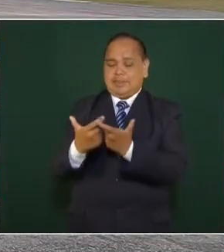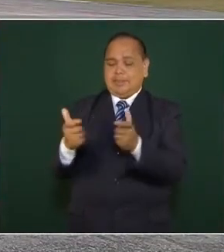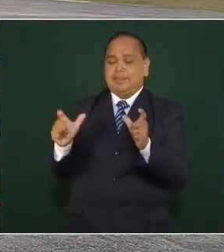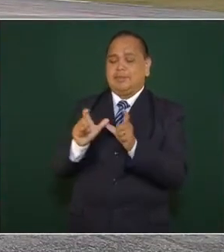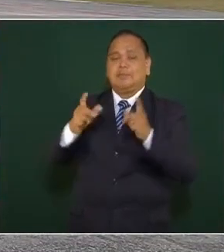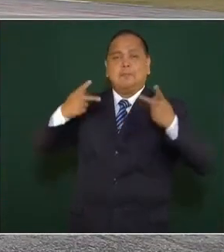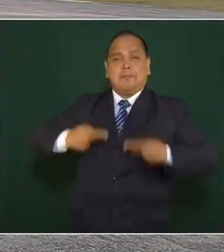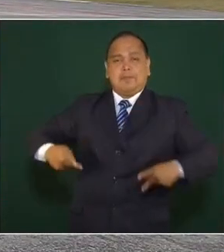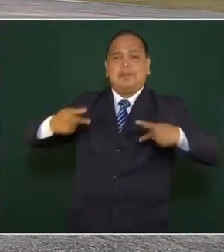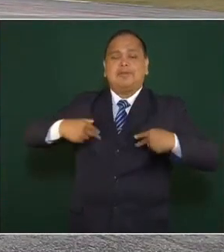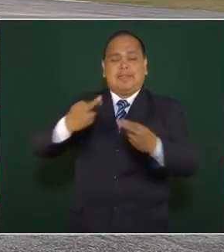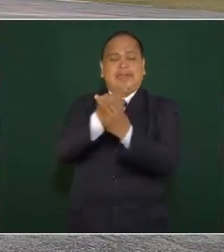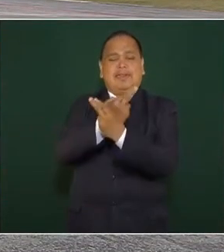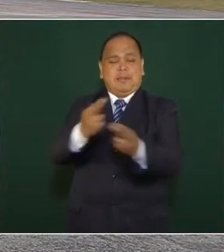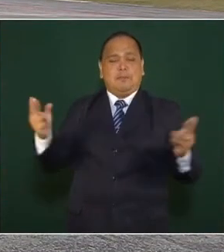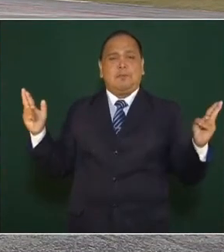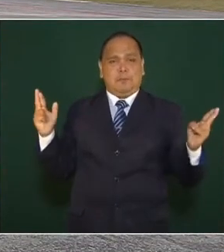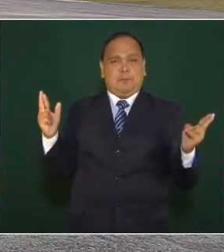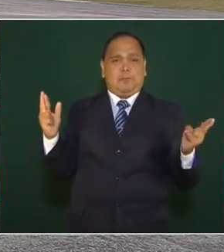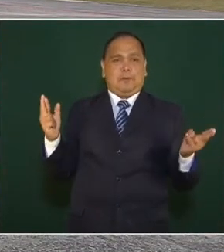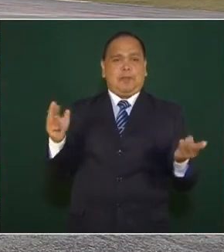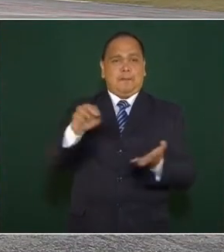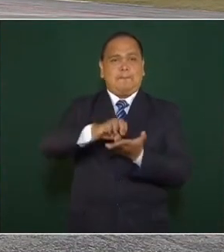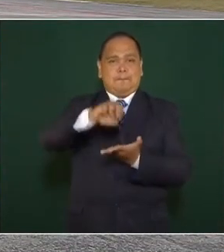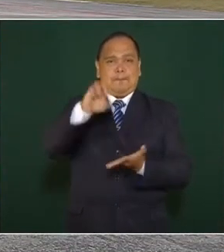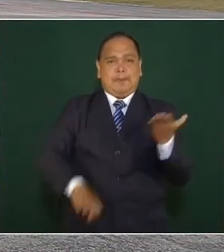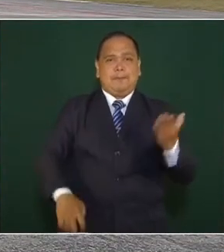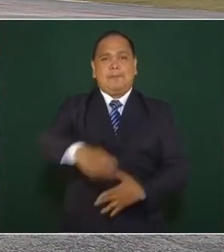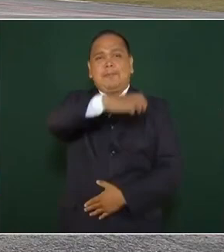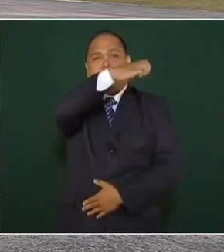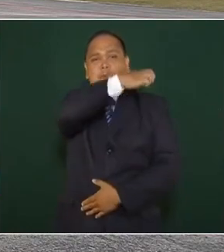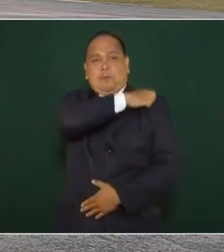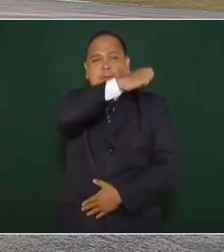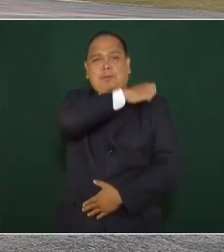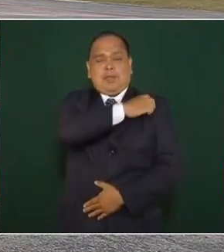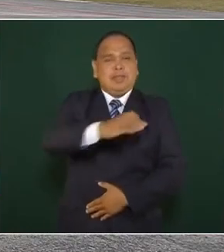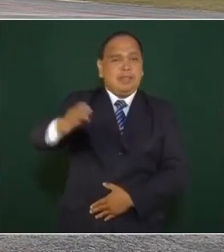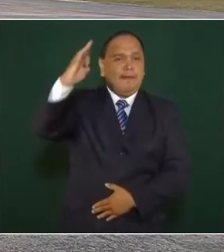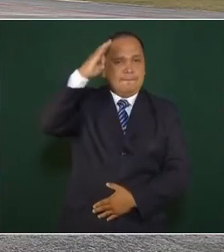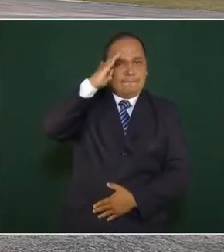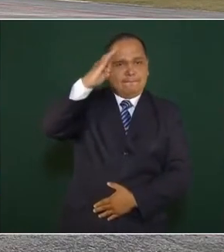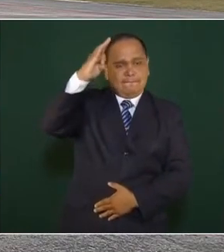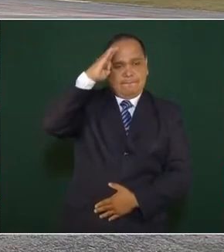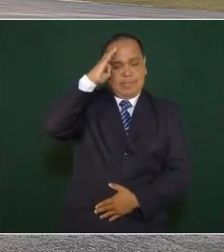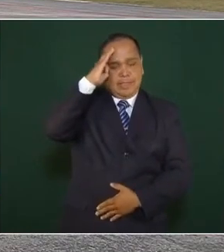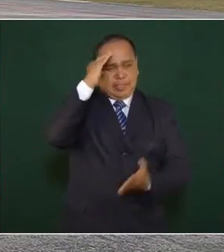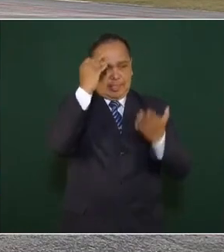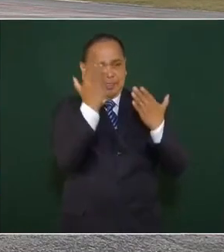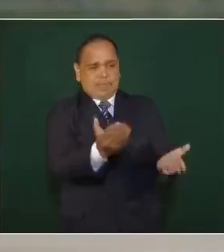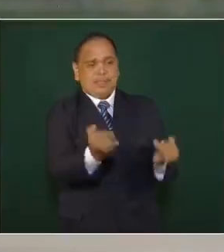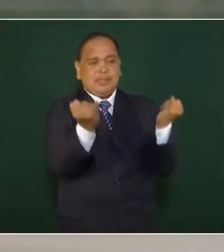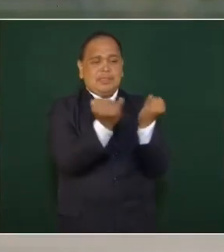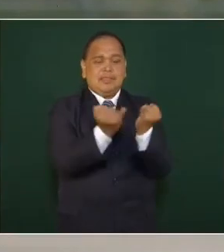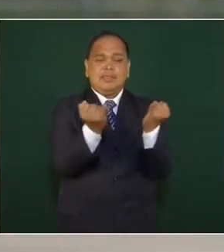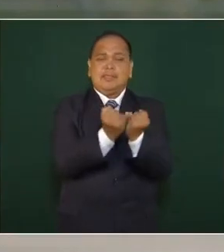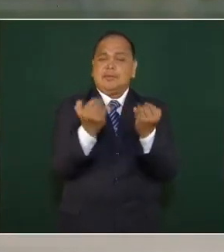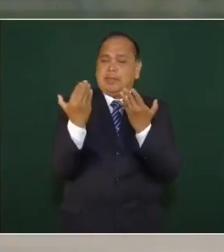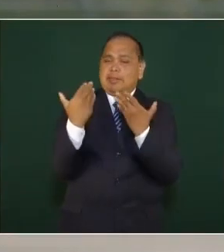revolucionarios como el comandante Fidel Castro y el legendario